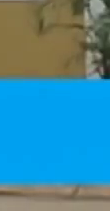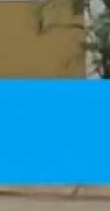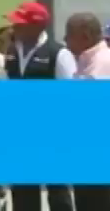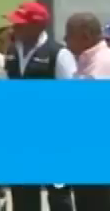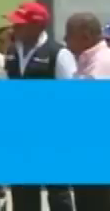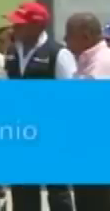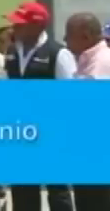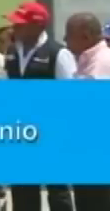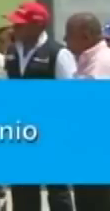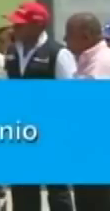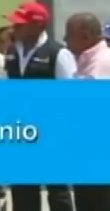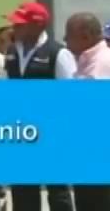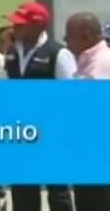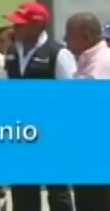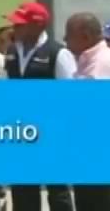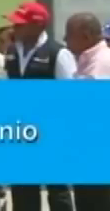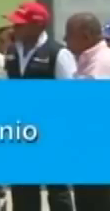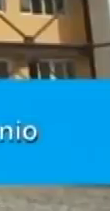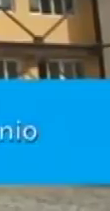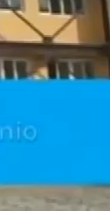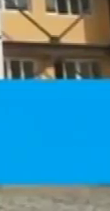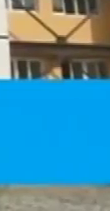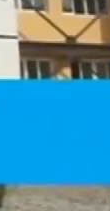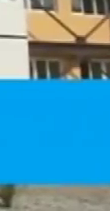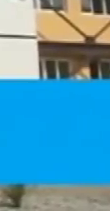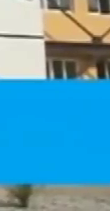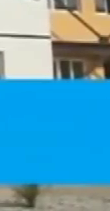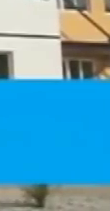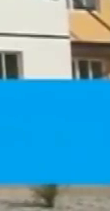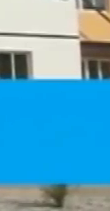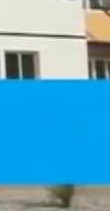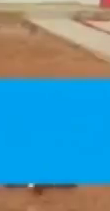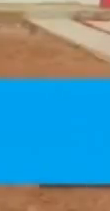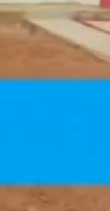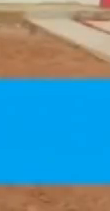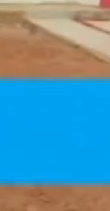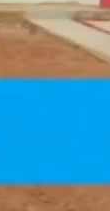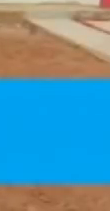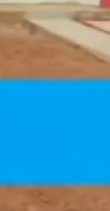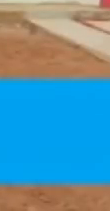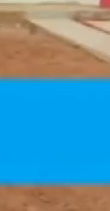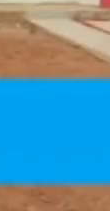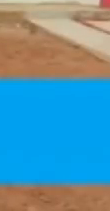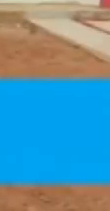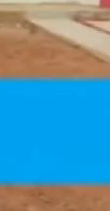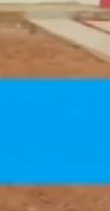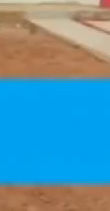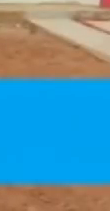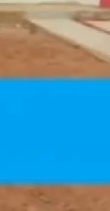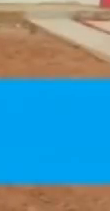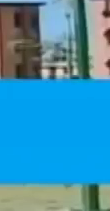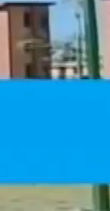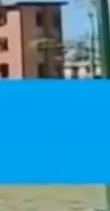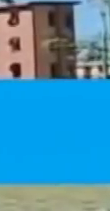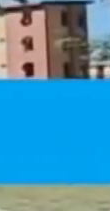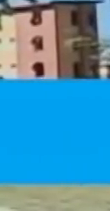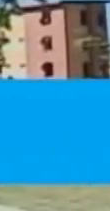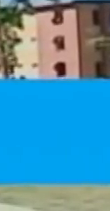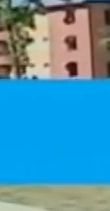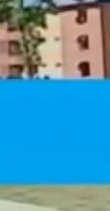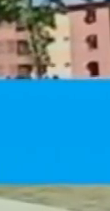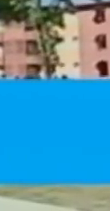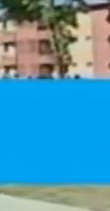Roraima, Bosque del Ingenio, La Muralla 2, Las Victorias de Chávez, Ciudad